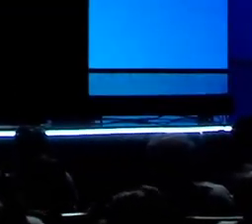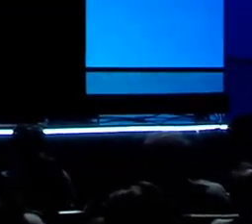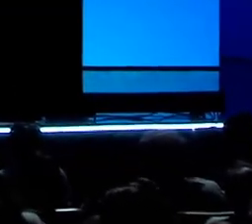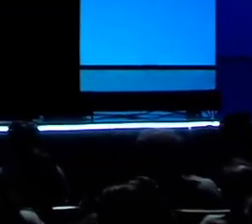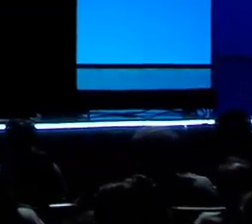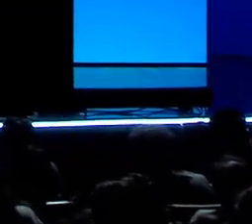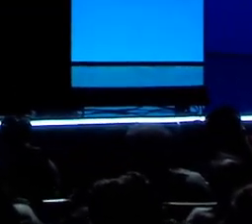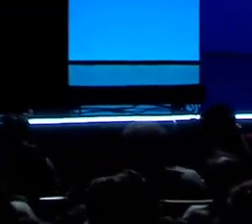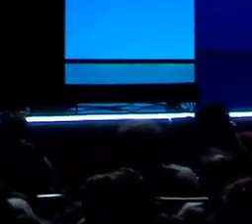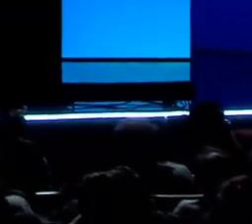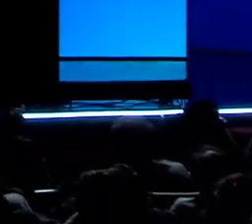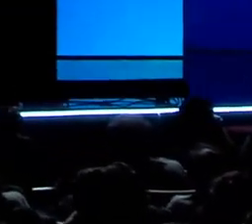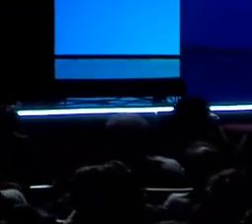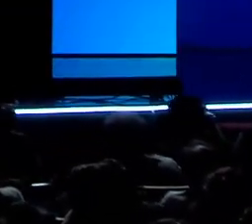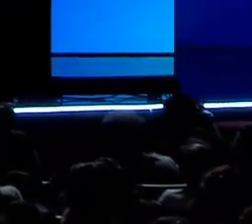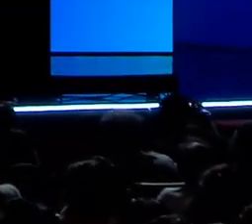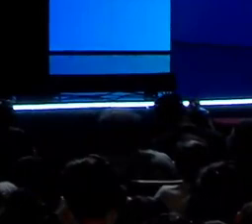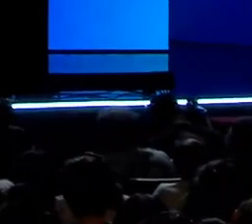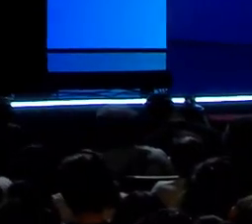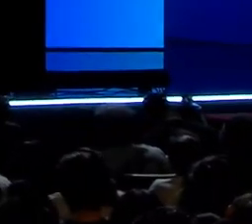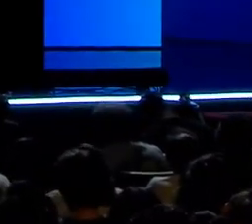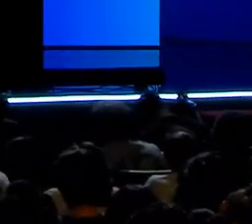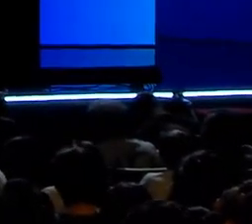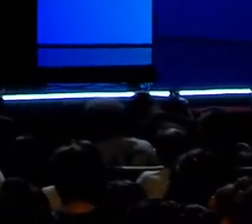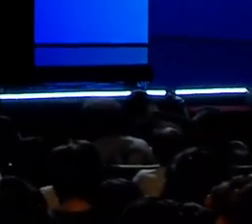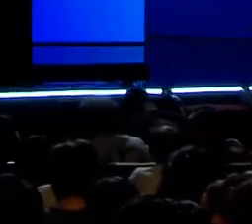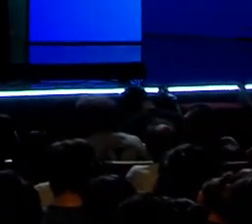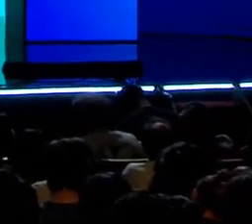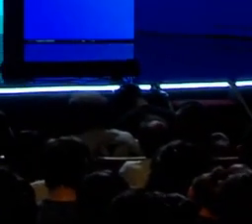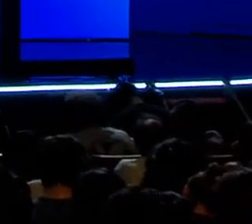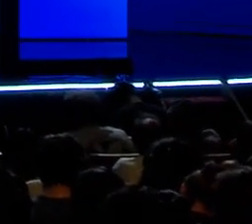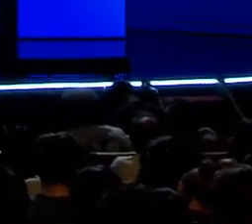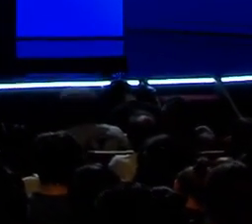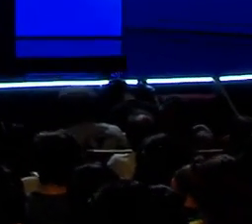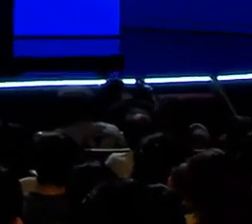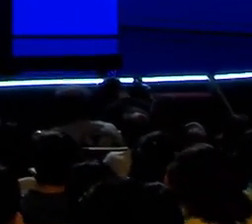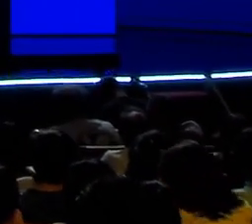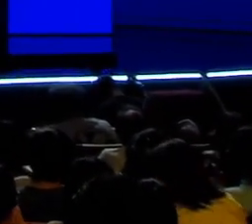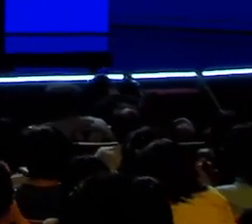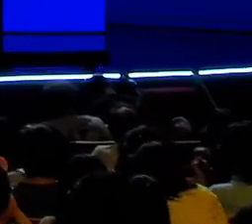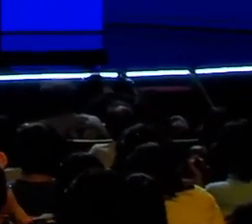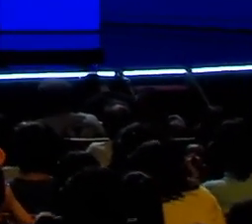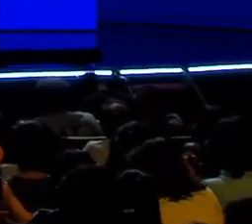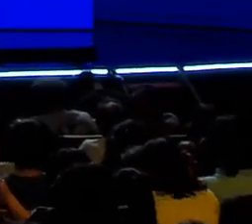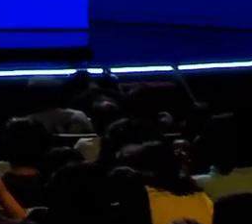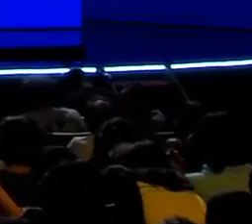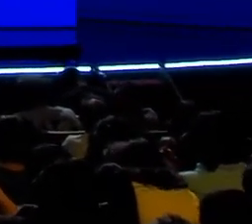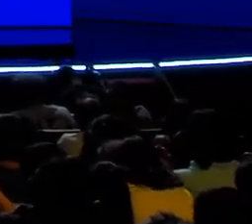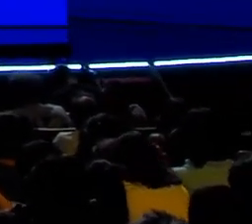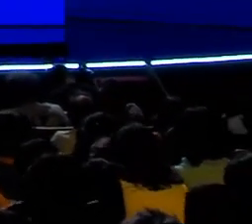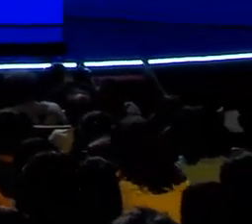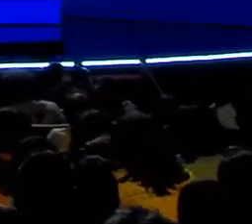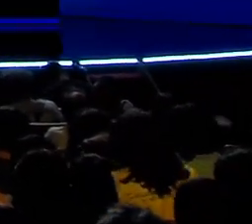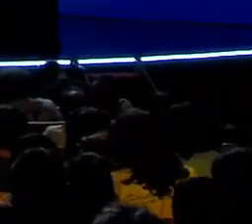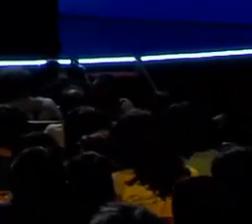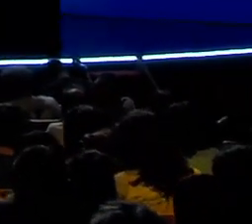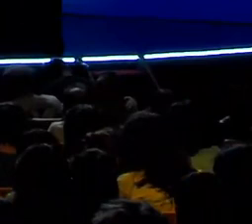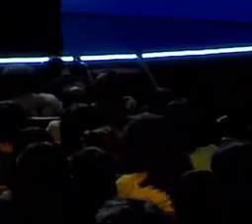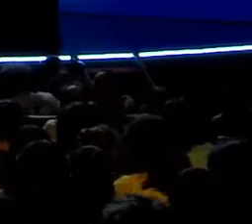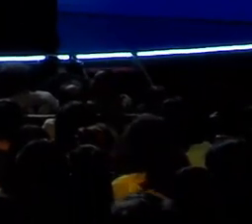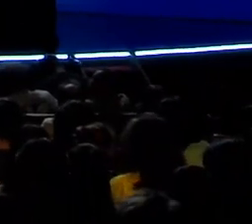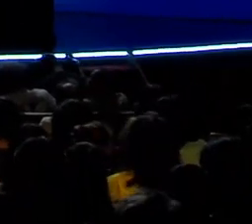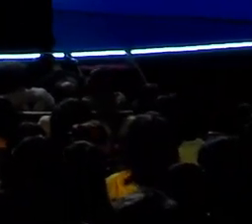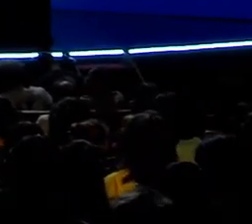especialista en política urbana y habitacional su línea de trabajo tiene que ver con la regeneración de barrios de vivienda social deteriorados